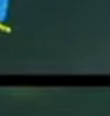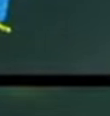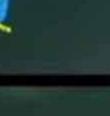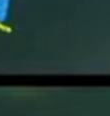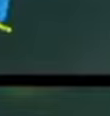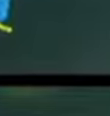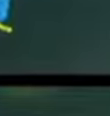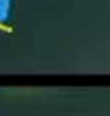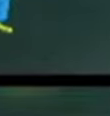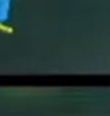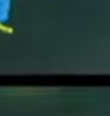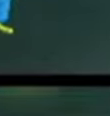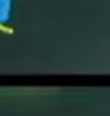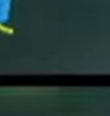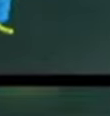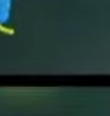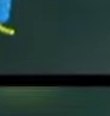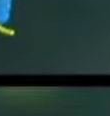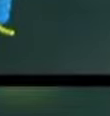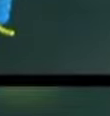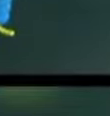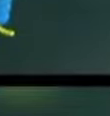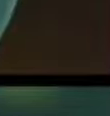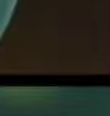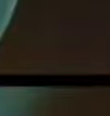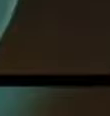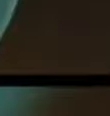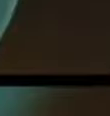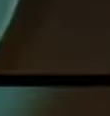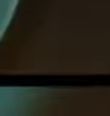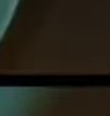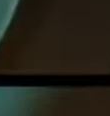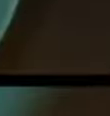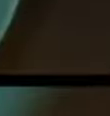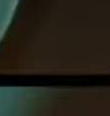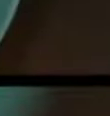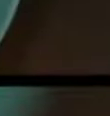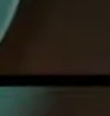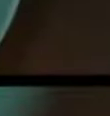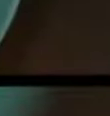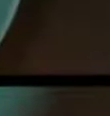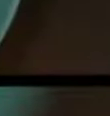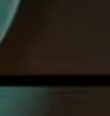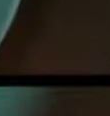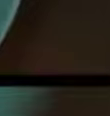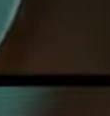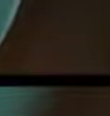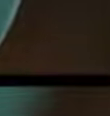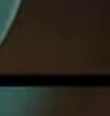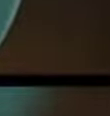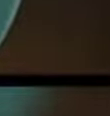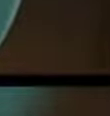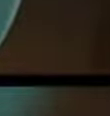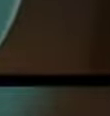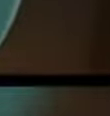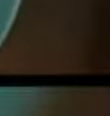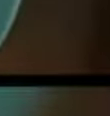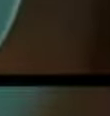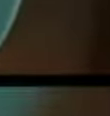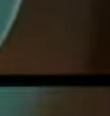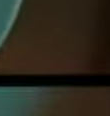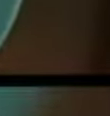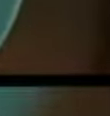protege a la célula y regula la entrada y salida de sustancias. El citoplasma es el material líquido contenido por la membrana